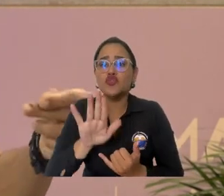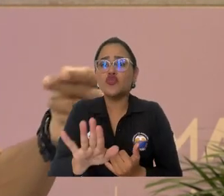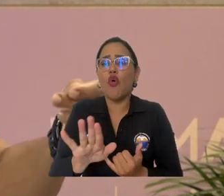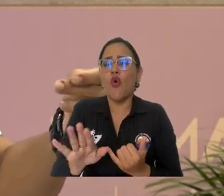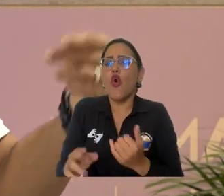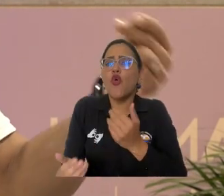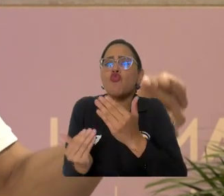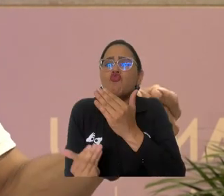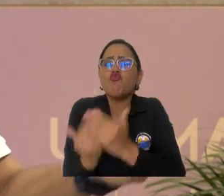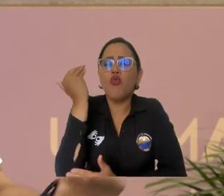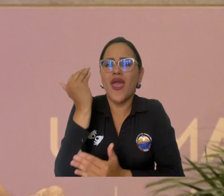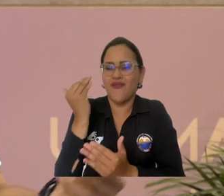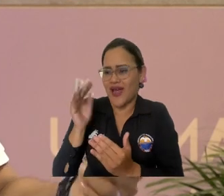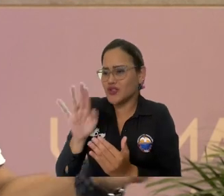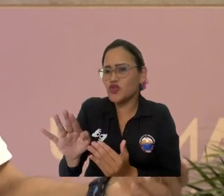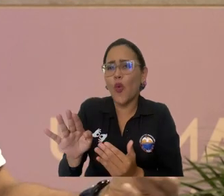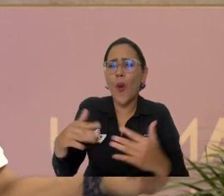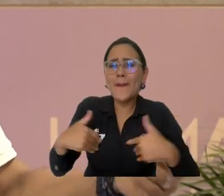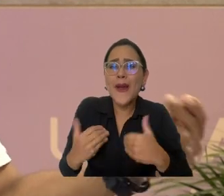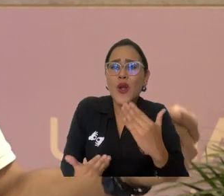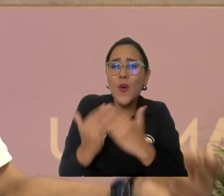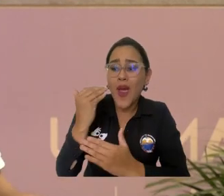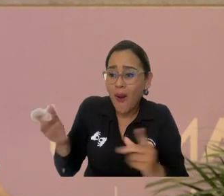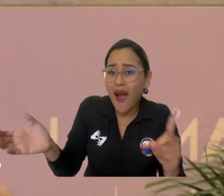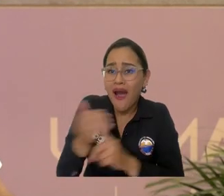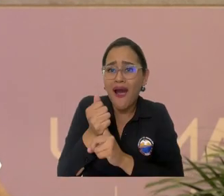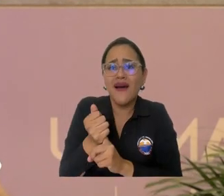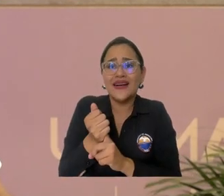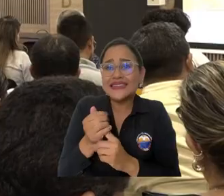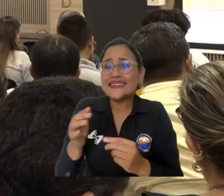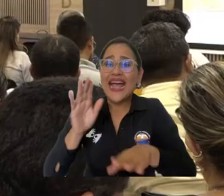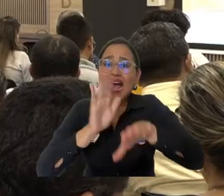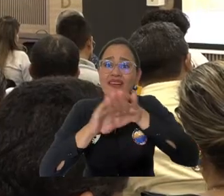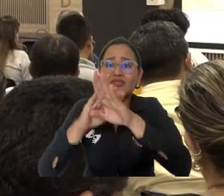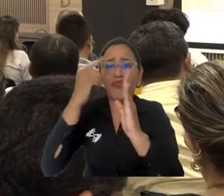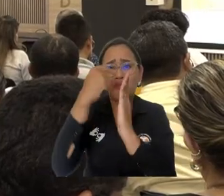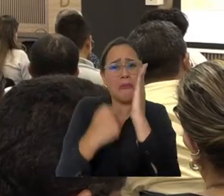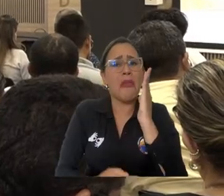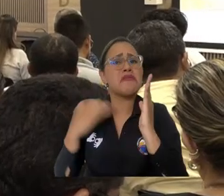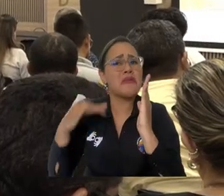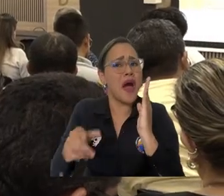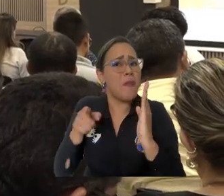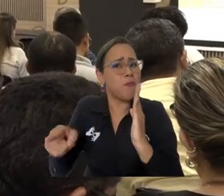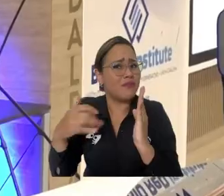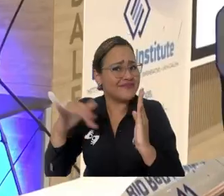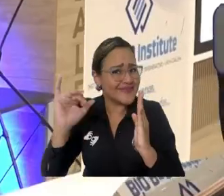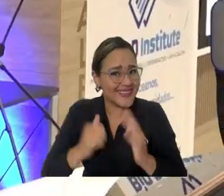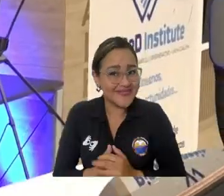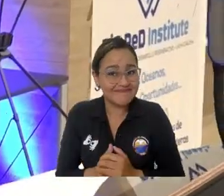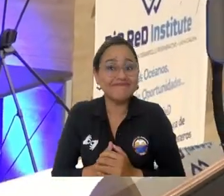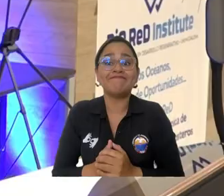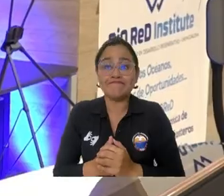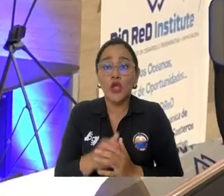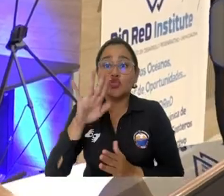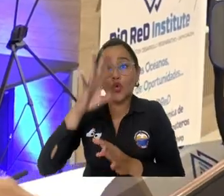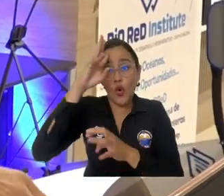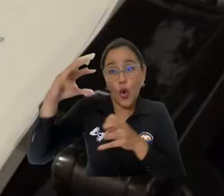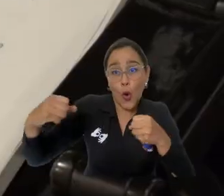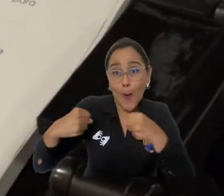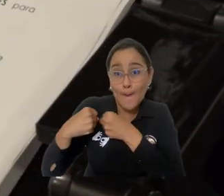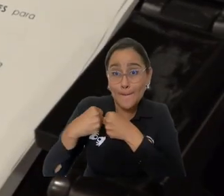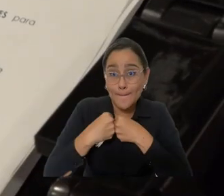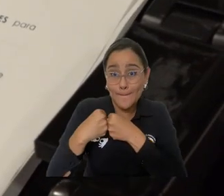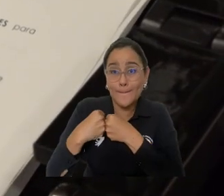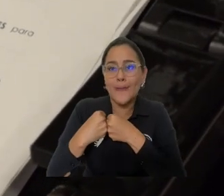he descubierto una nueva especie. No, la especie ya estaba ahí antes de que el científico llegara. Durante el evento de lanzamiento también se firmó el convenio marco